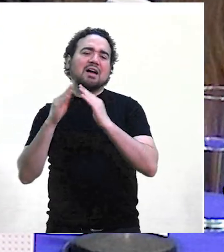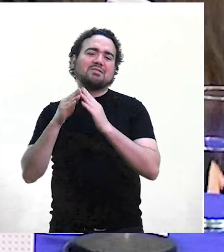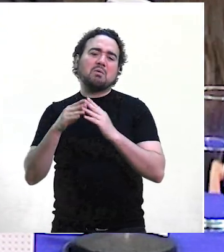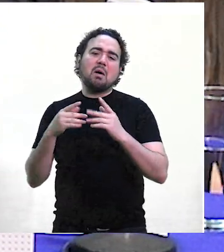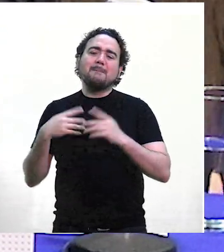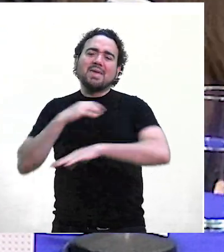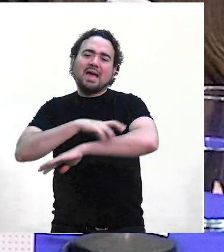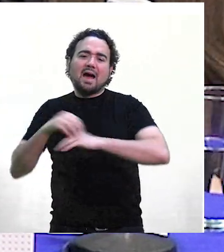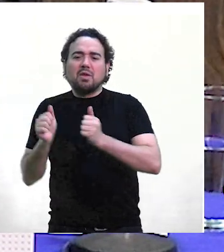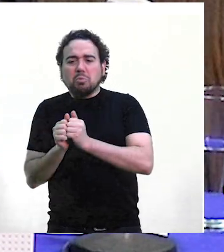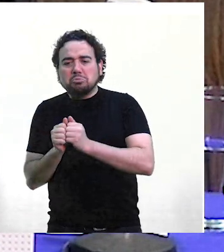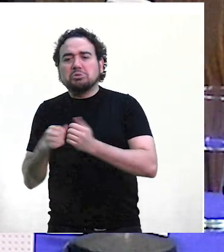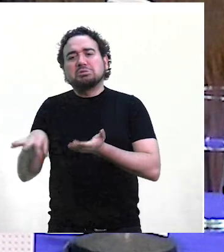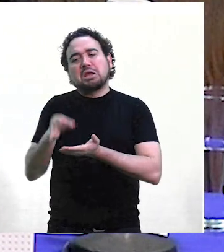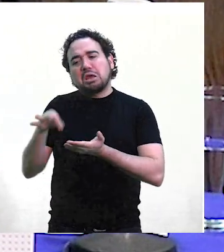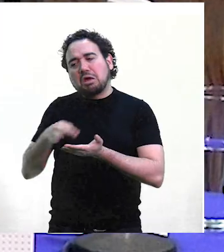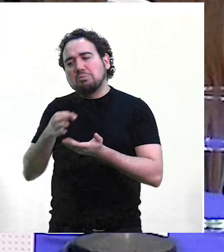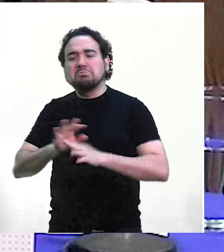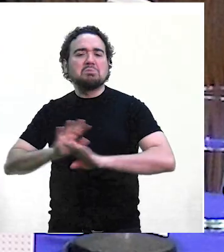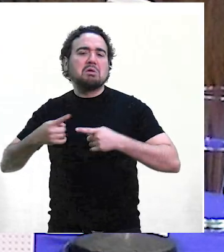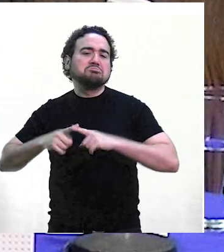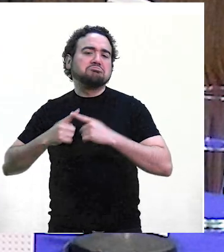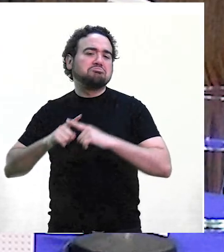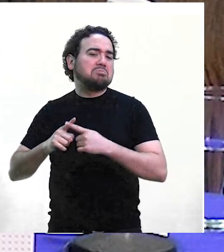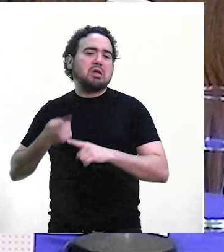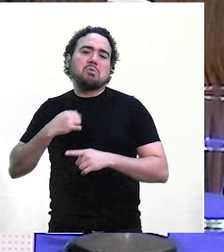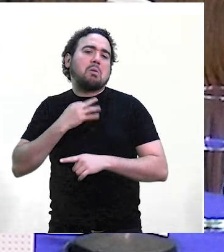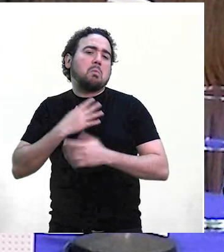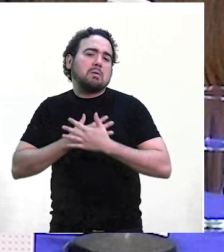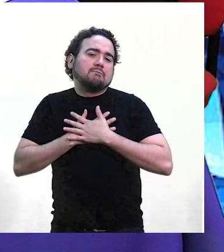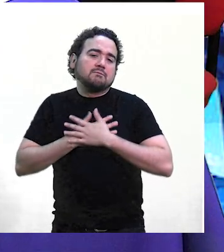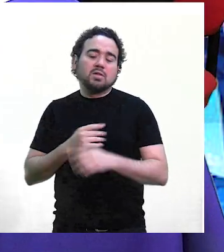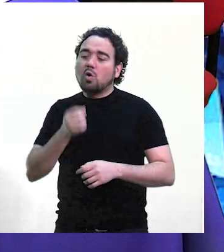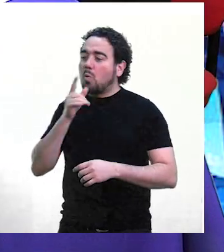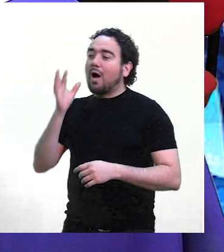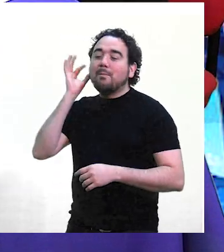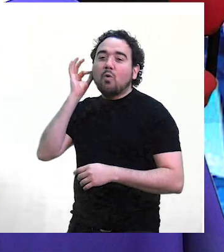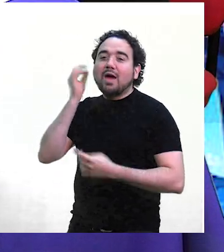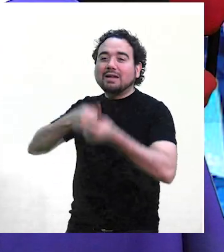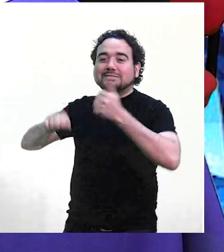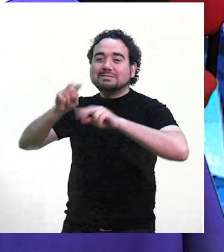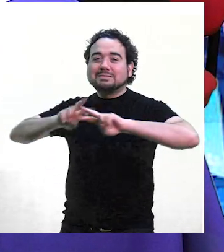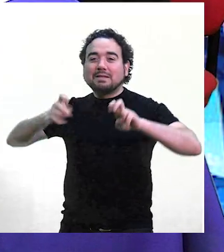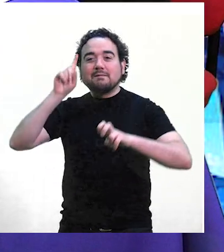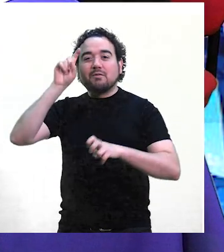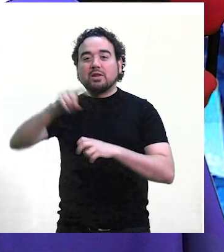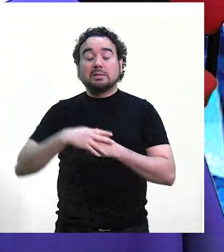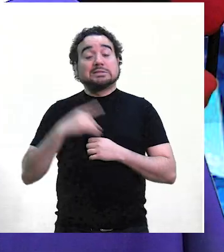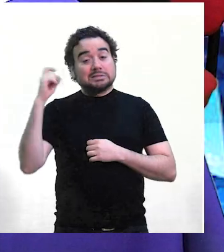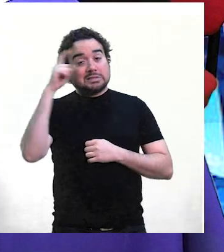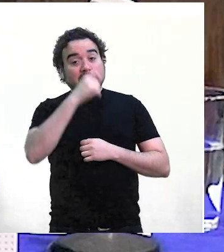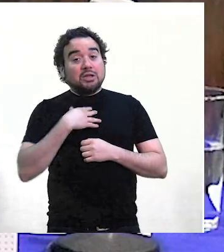a pata pelada, comiendo sandía, feliz. Sandía, y ojo, sandía. Sandía. Mujer científica favorita, ahí empezamos un poco Ahí me más denso.